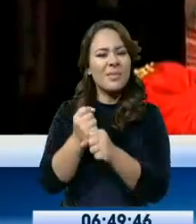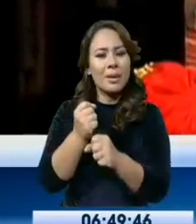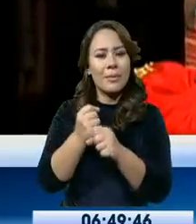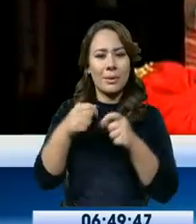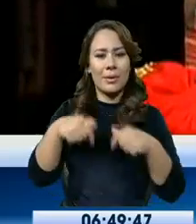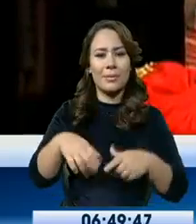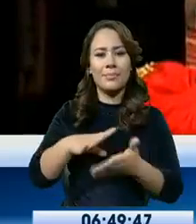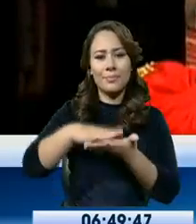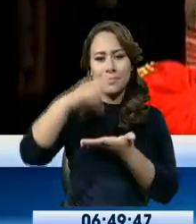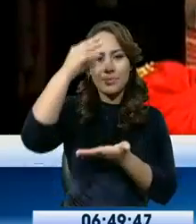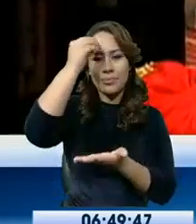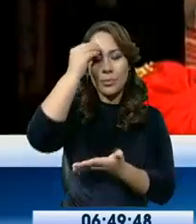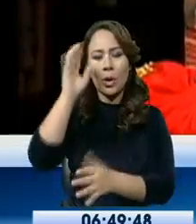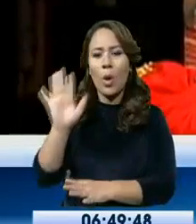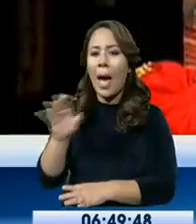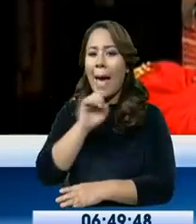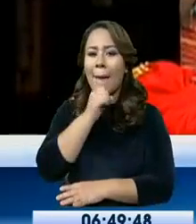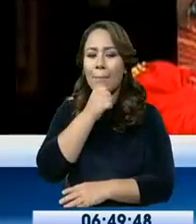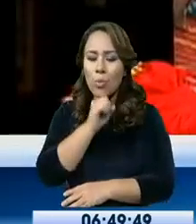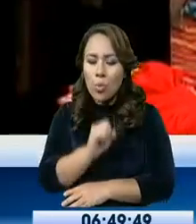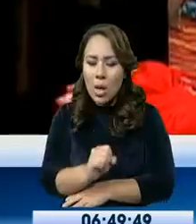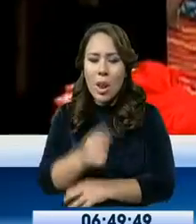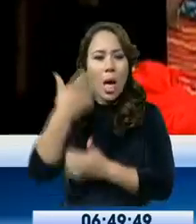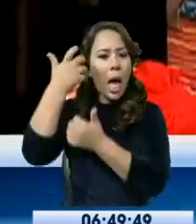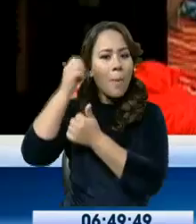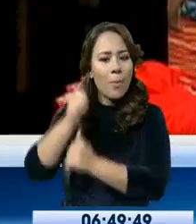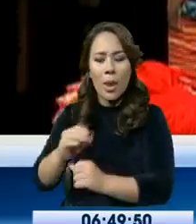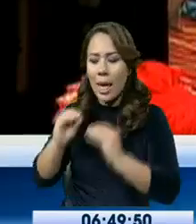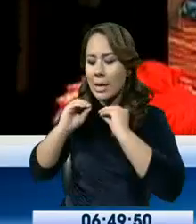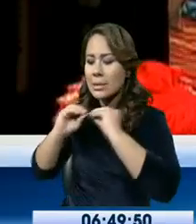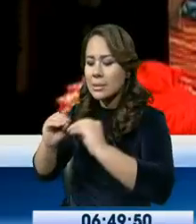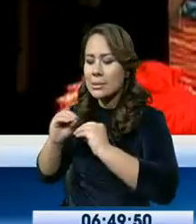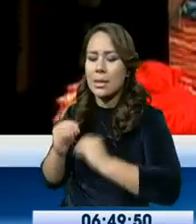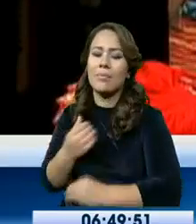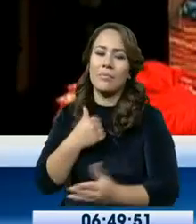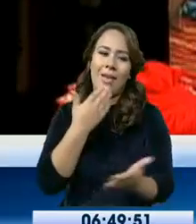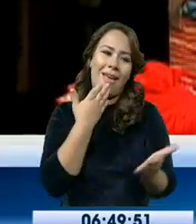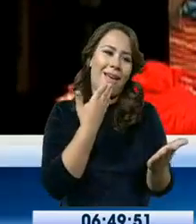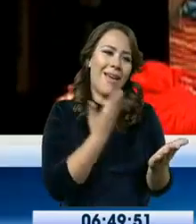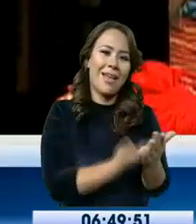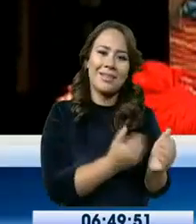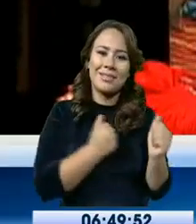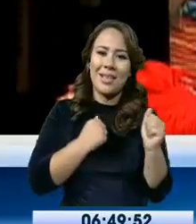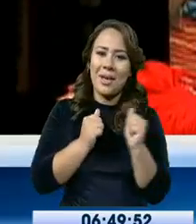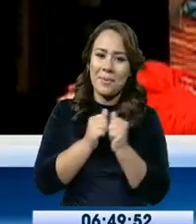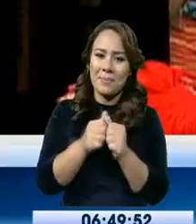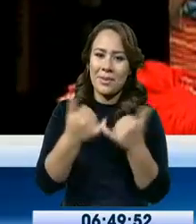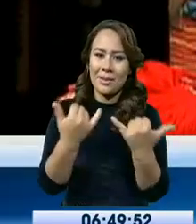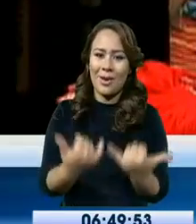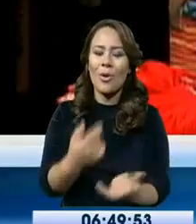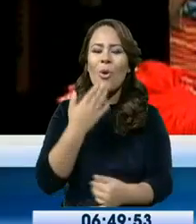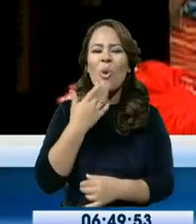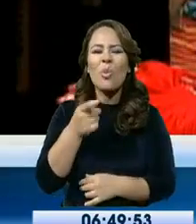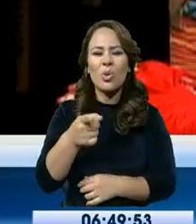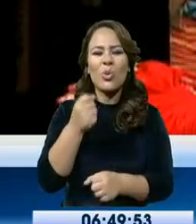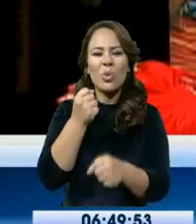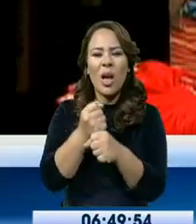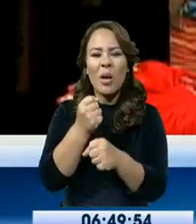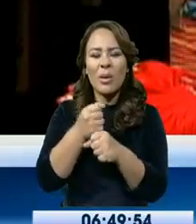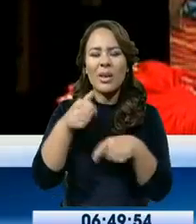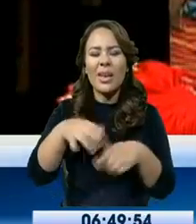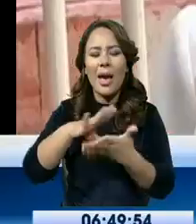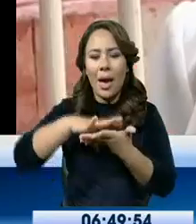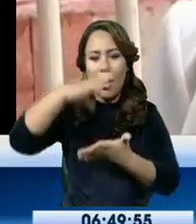desde sus abuelitos, ¿verdad? ¿Cómo está? Muchas gracias por acompañarnos hoy. Cuénteme un poquito cómo aprendió usted esta